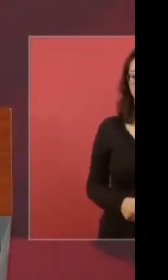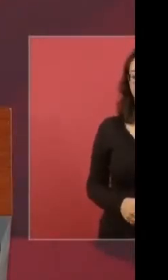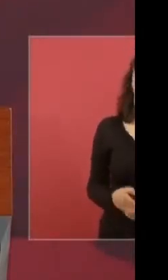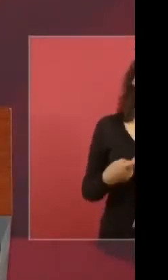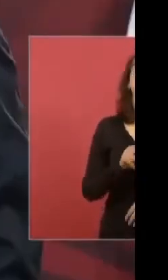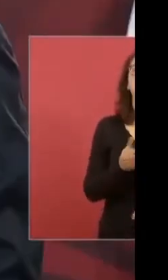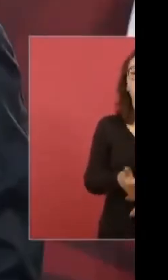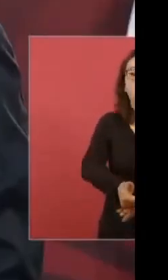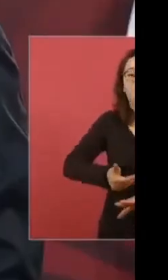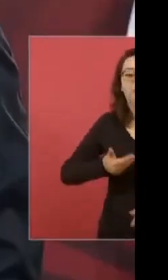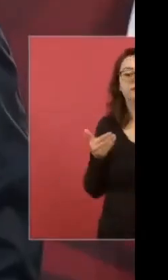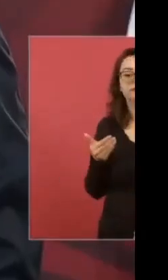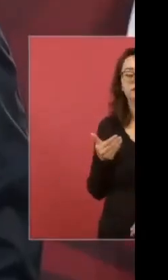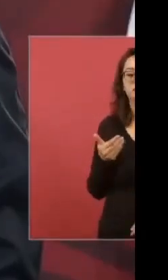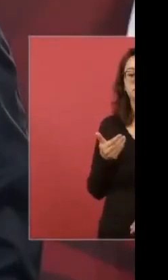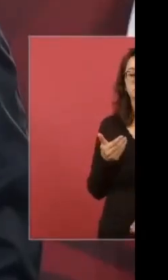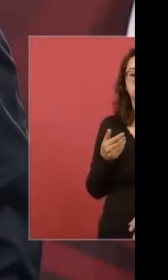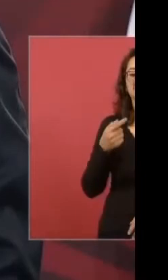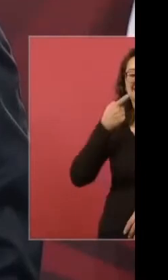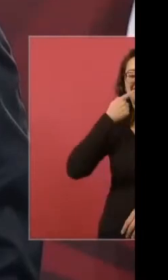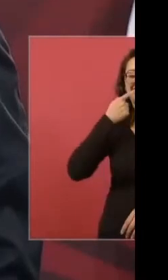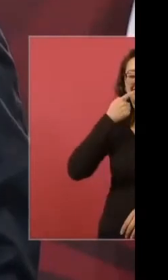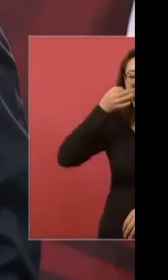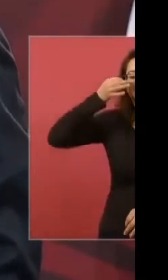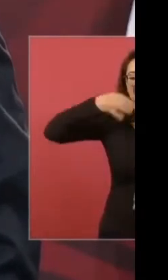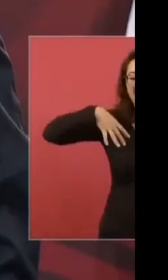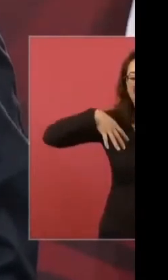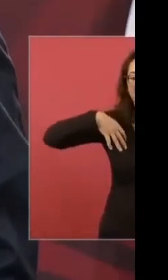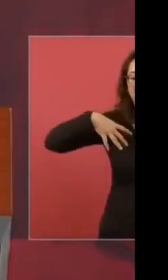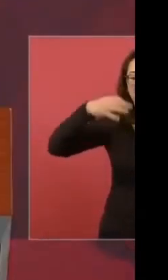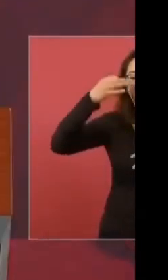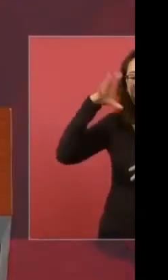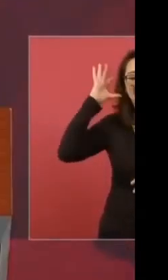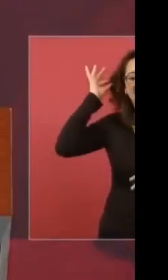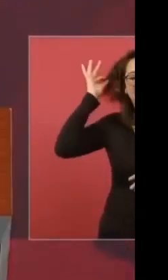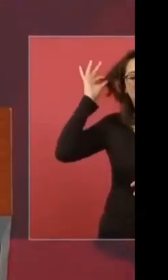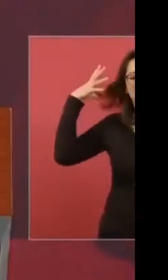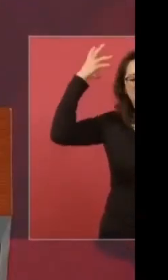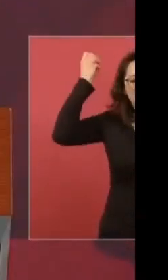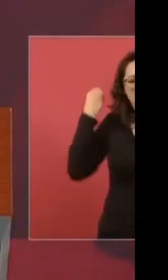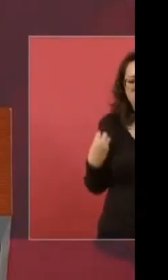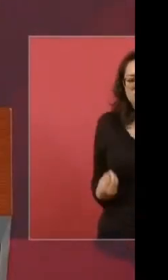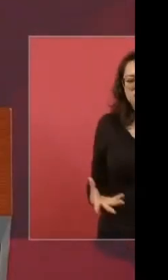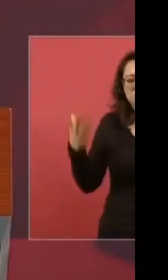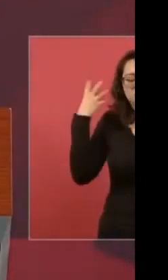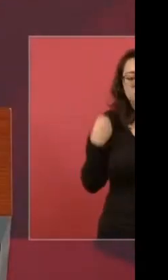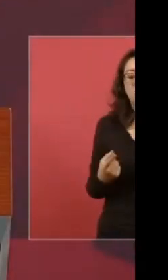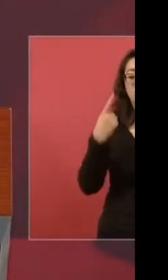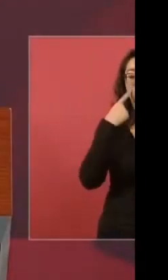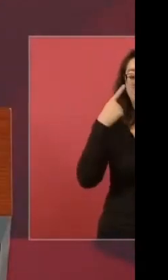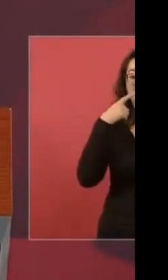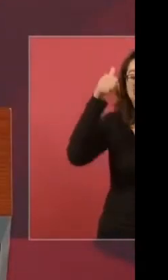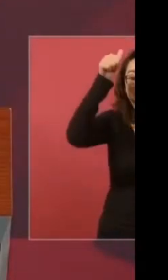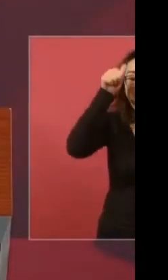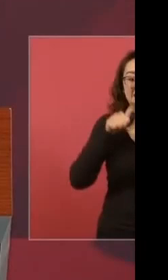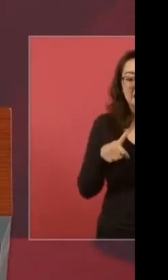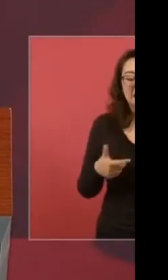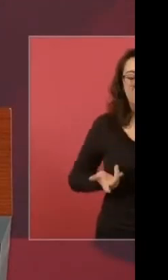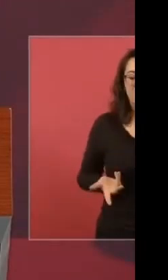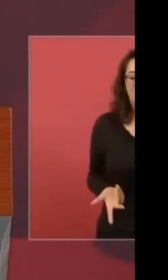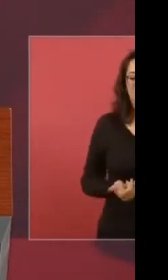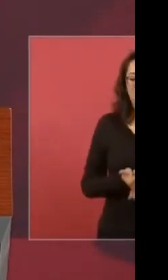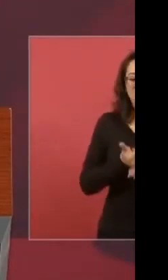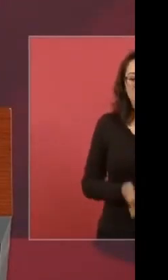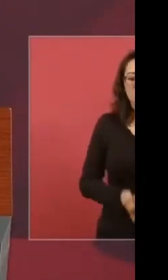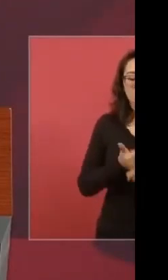sino contra el contenido que hace pensar o hace creer a los jóvenes que entrar